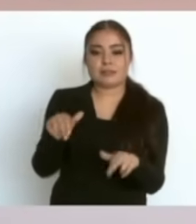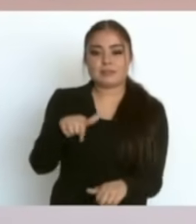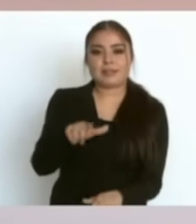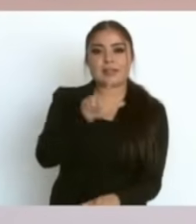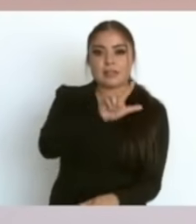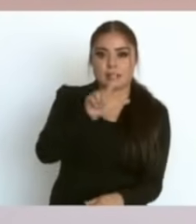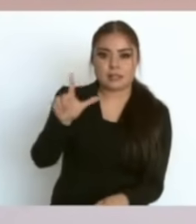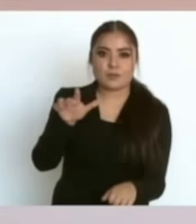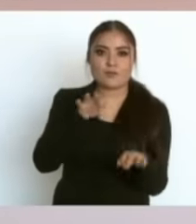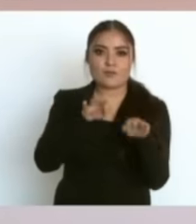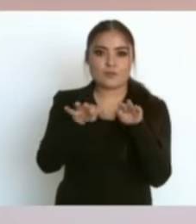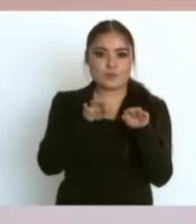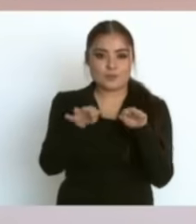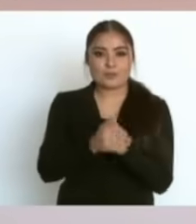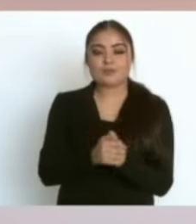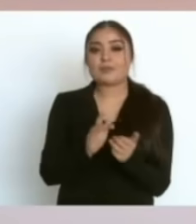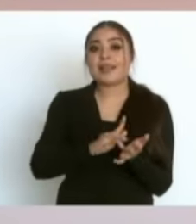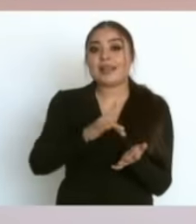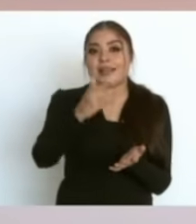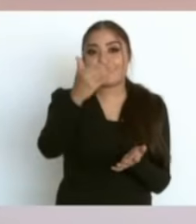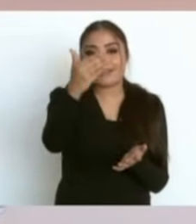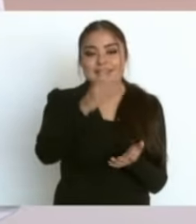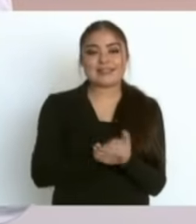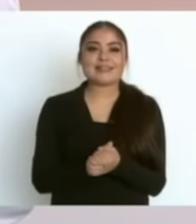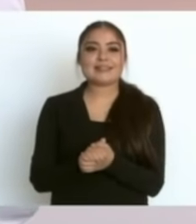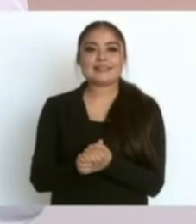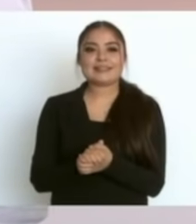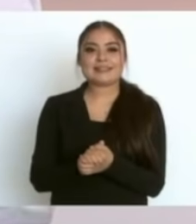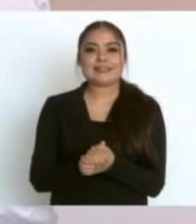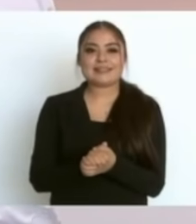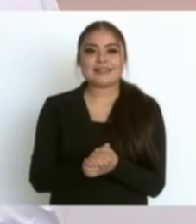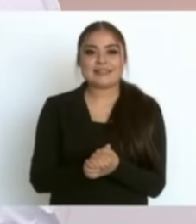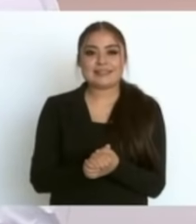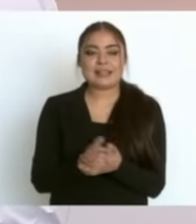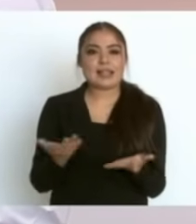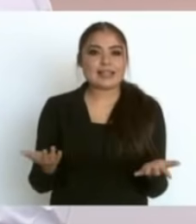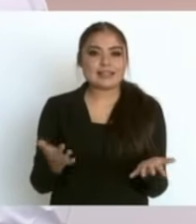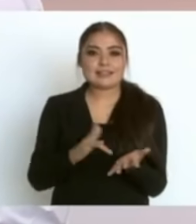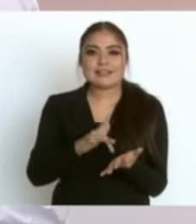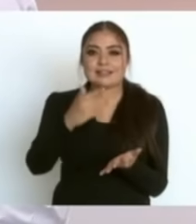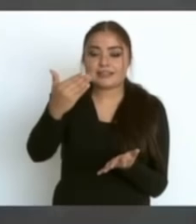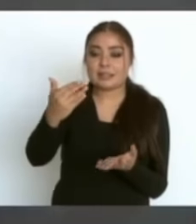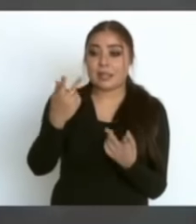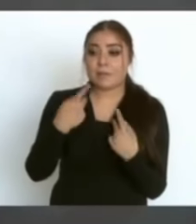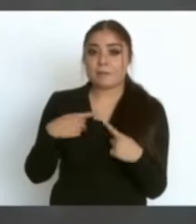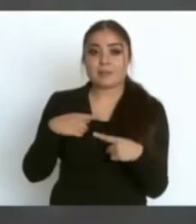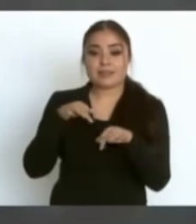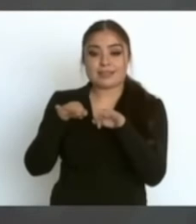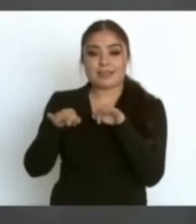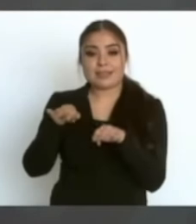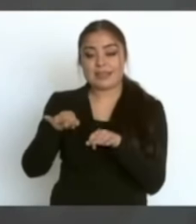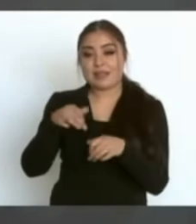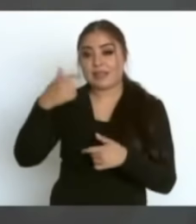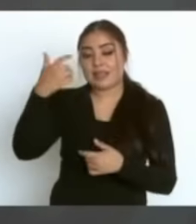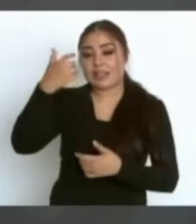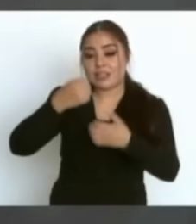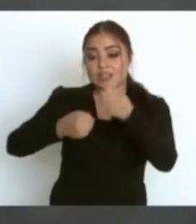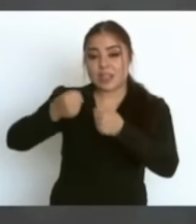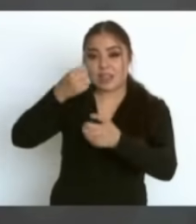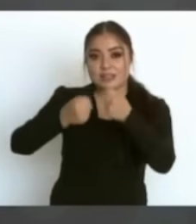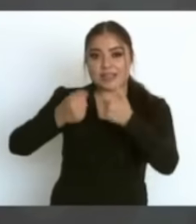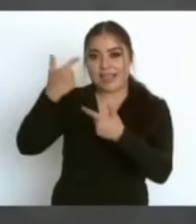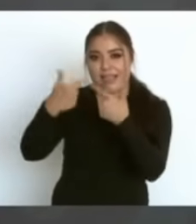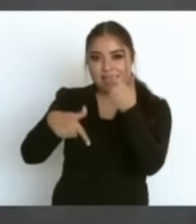laguna agradecer a los productores de leche quienes